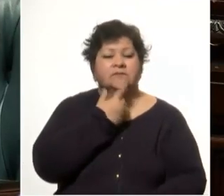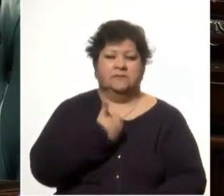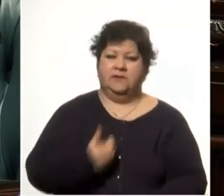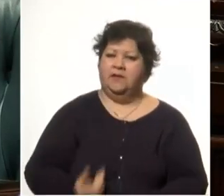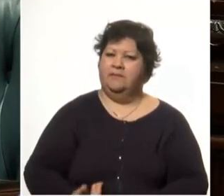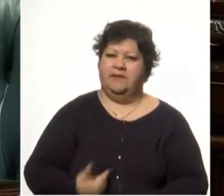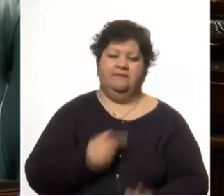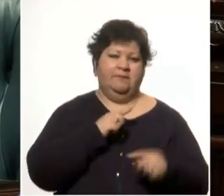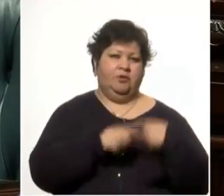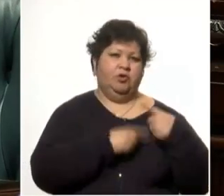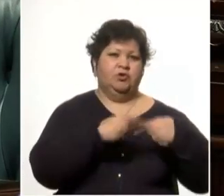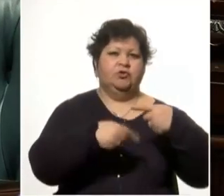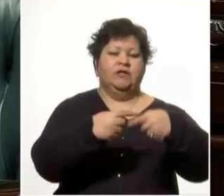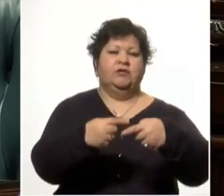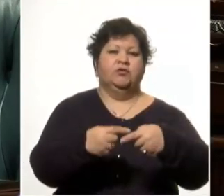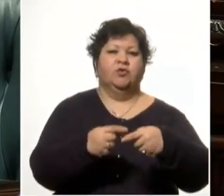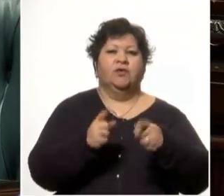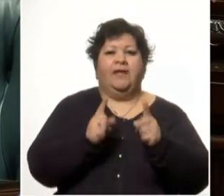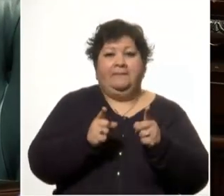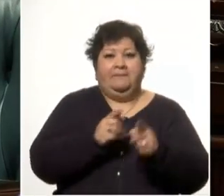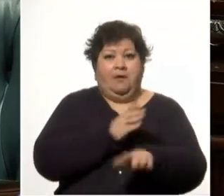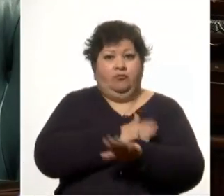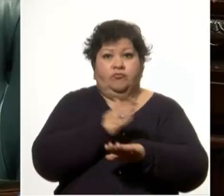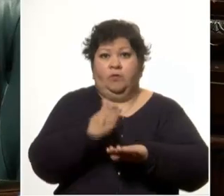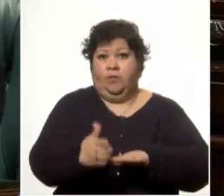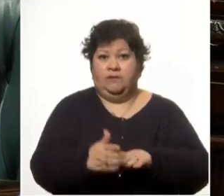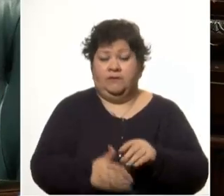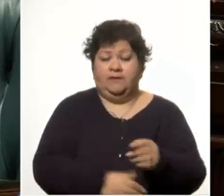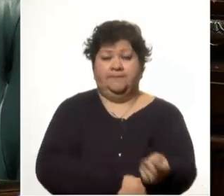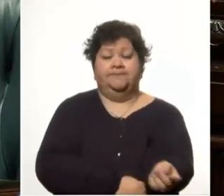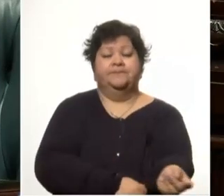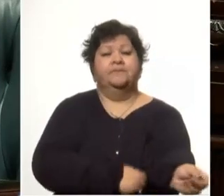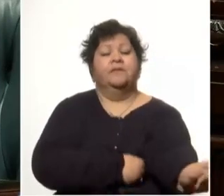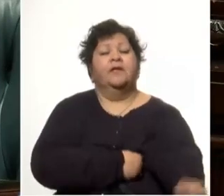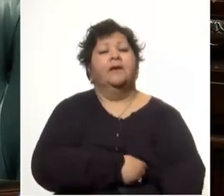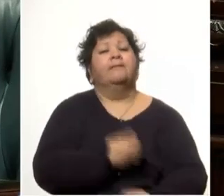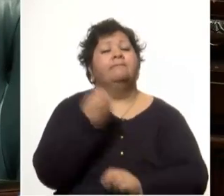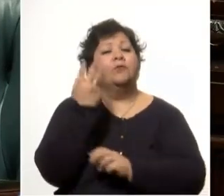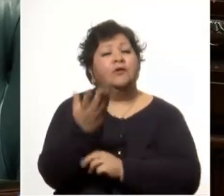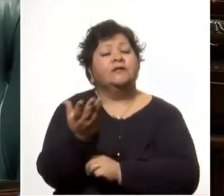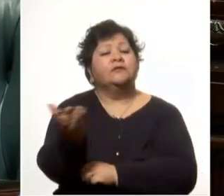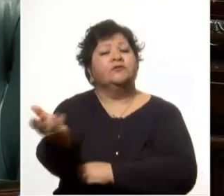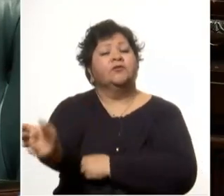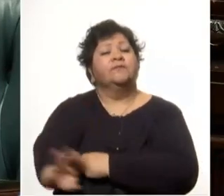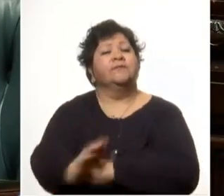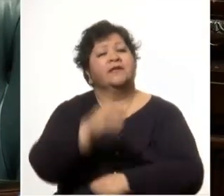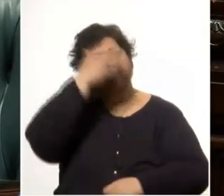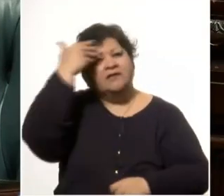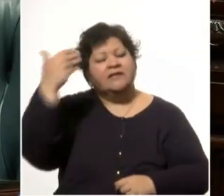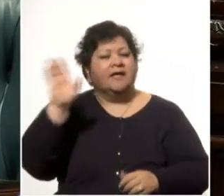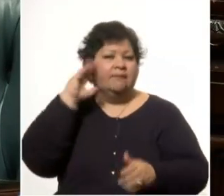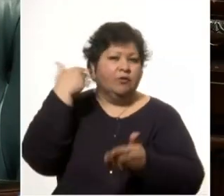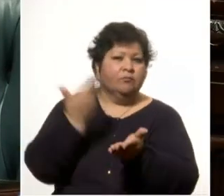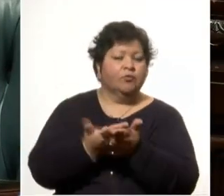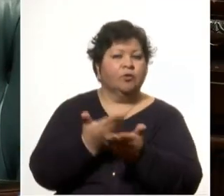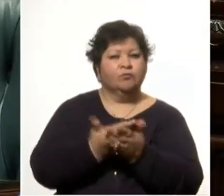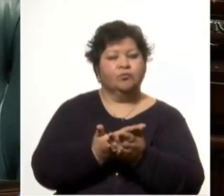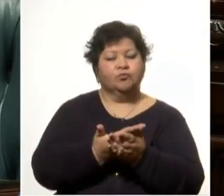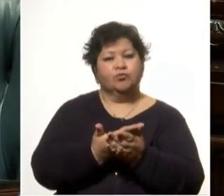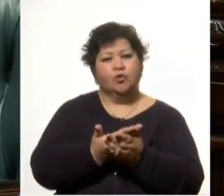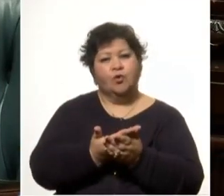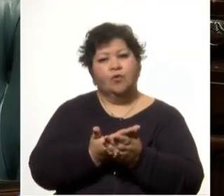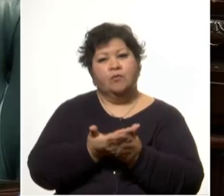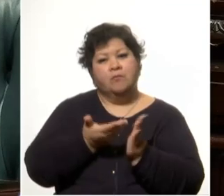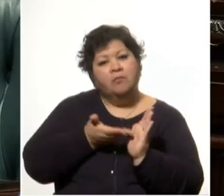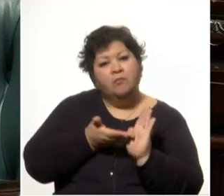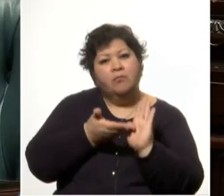lamentable proceso y de sus consecuencias. Es por eso que el Frente Amplio propuso la moción de censura que estamos considerando